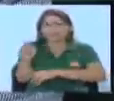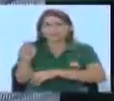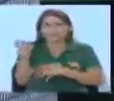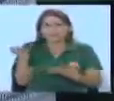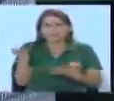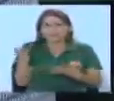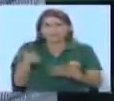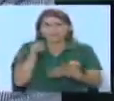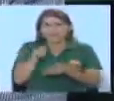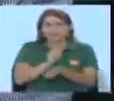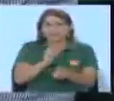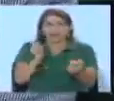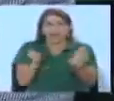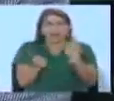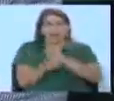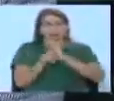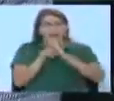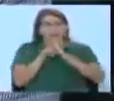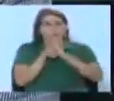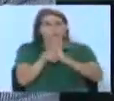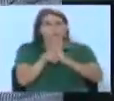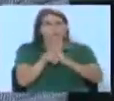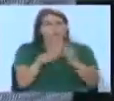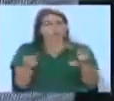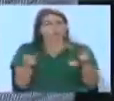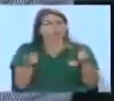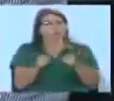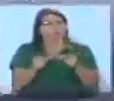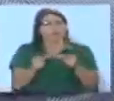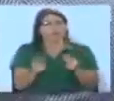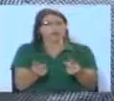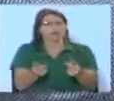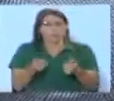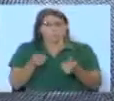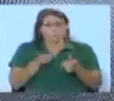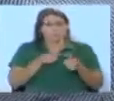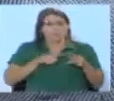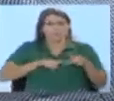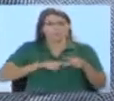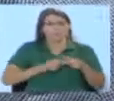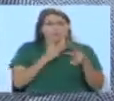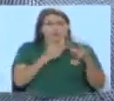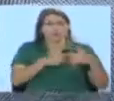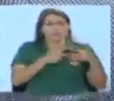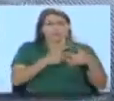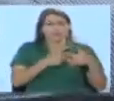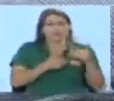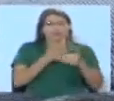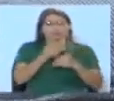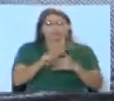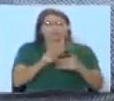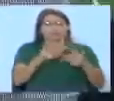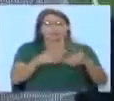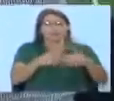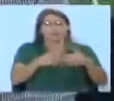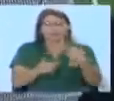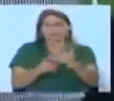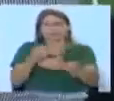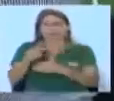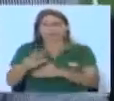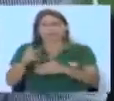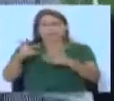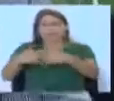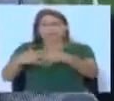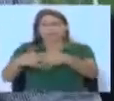ese cambio de modelo, se dio en automático. Primero empezó un operador, siguió el segundo y salió el tercero. ¿Esto qué es